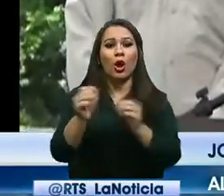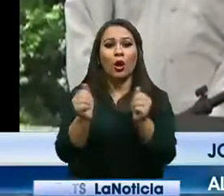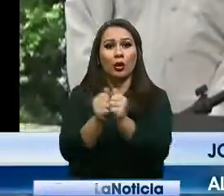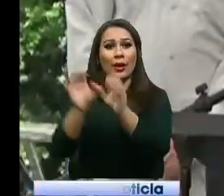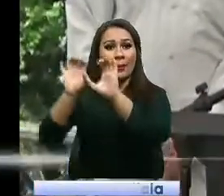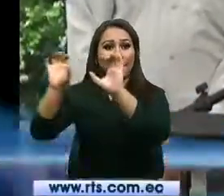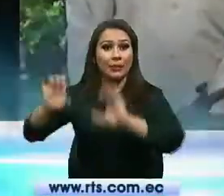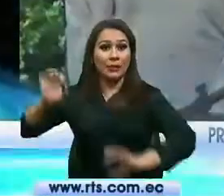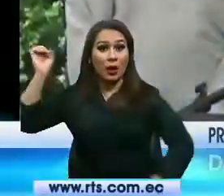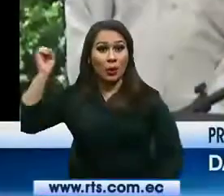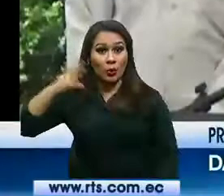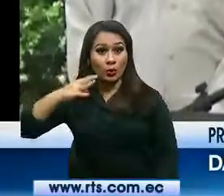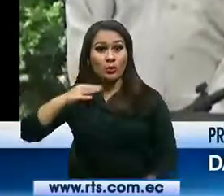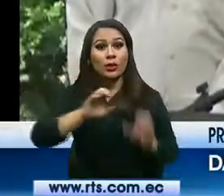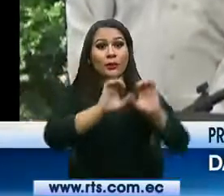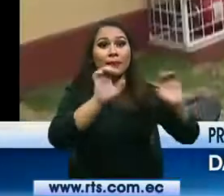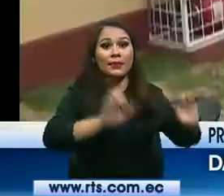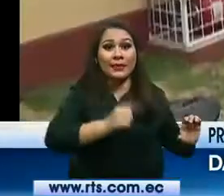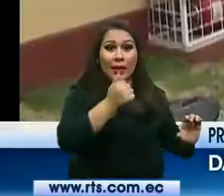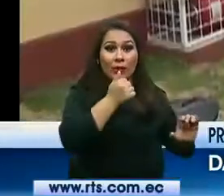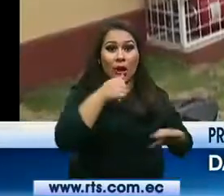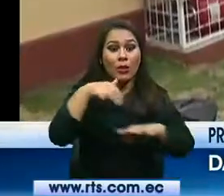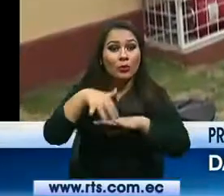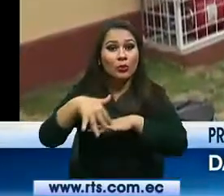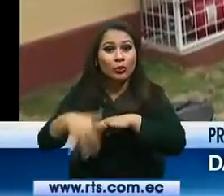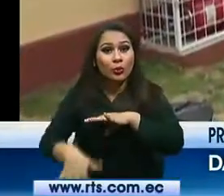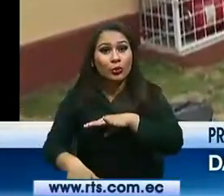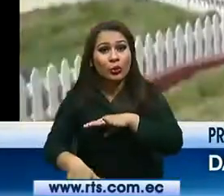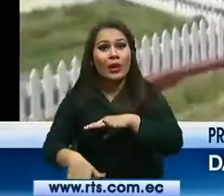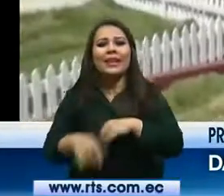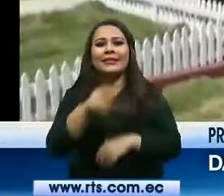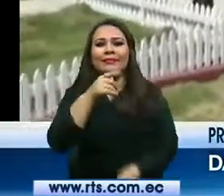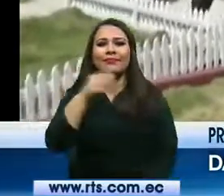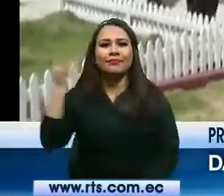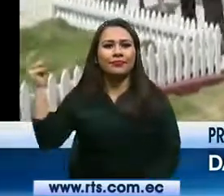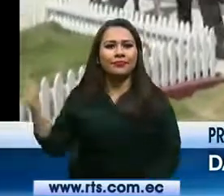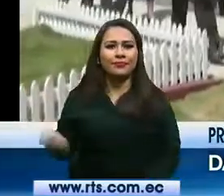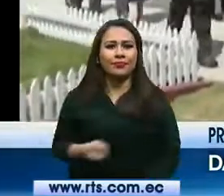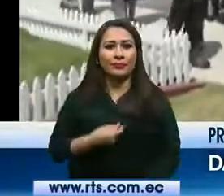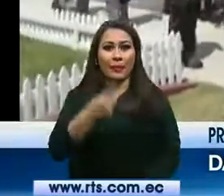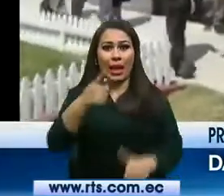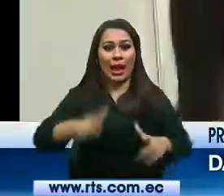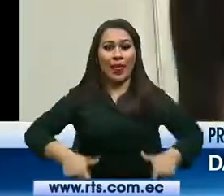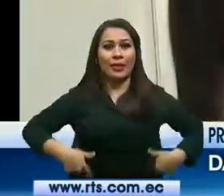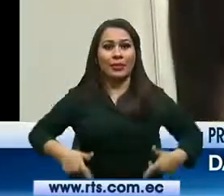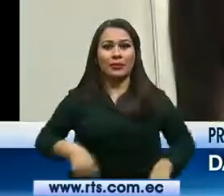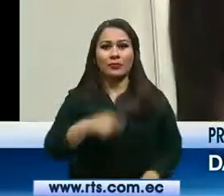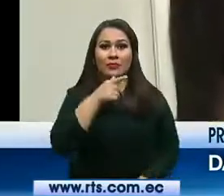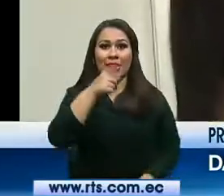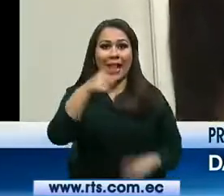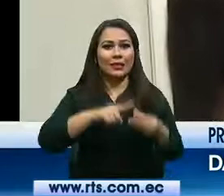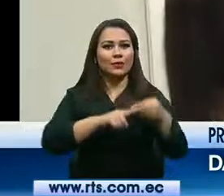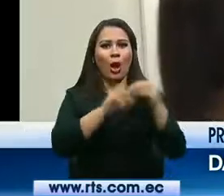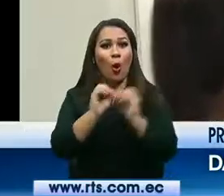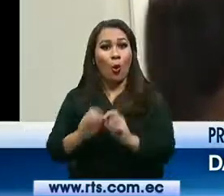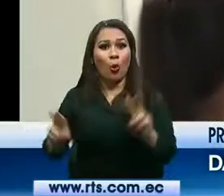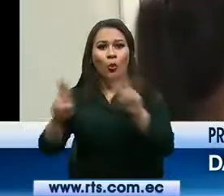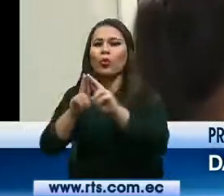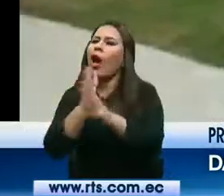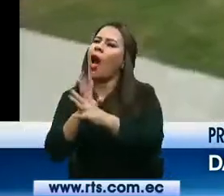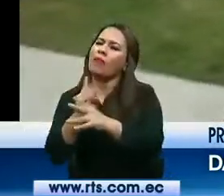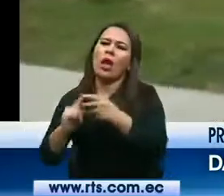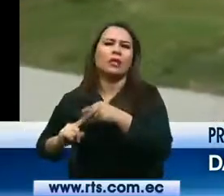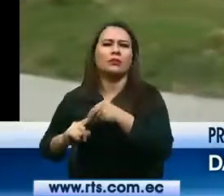eléctrica, la empresa de agua y alcantarillado. Este plan se financió con recursos gestionados por Lenín Moreno como enviado especial de Naciones Unidas, con lo que